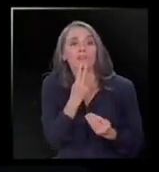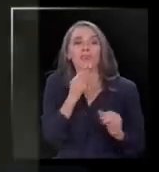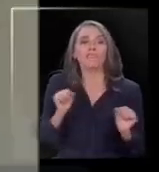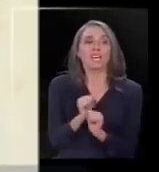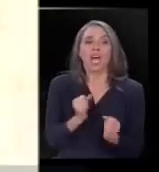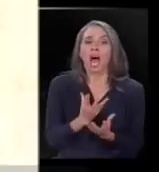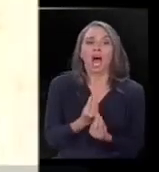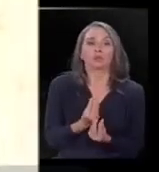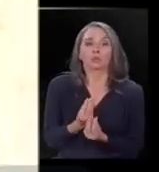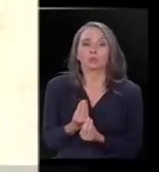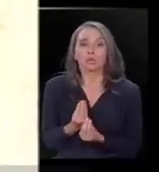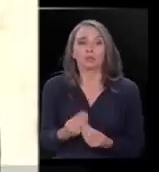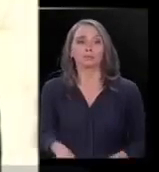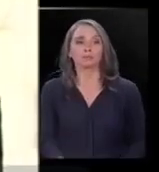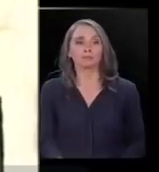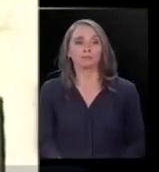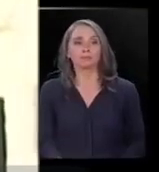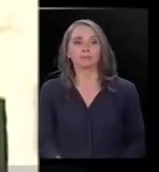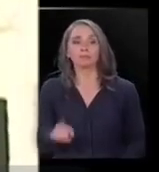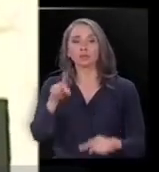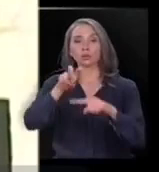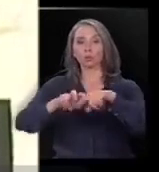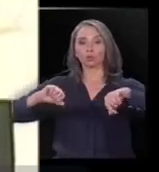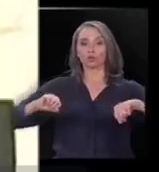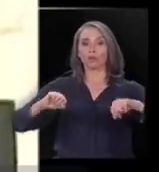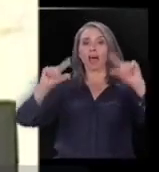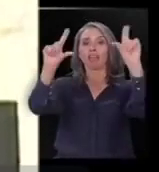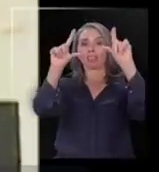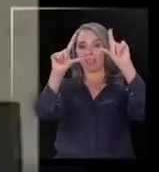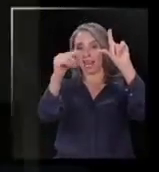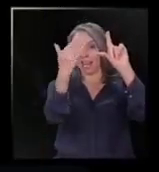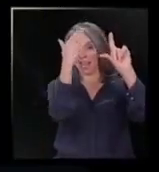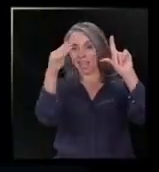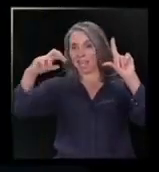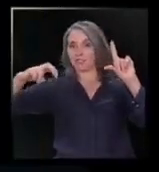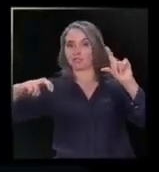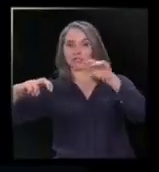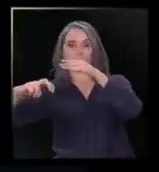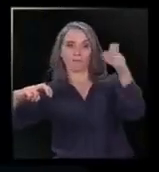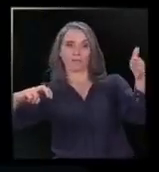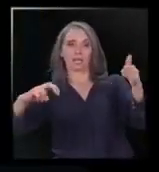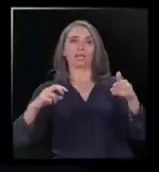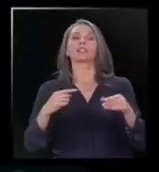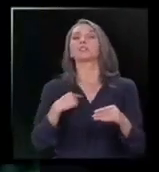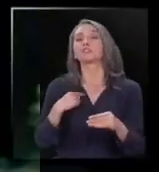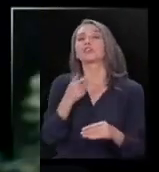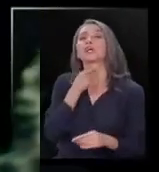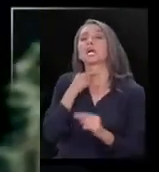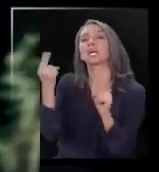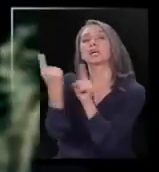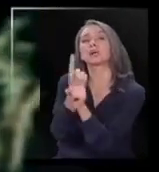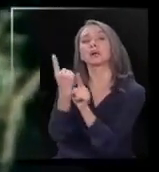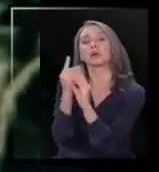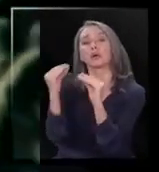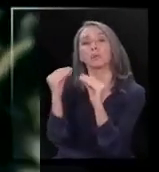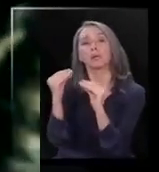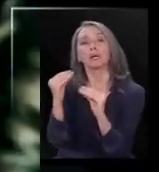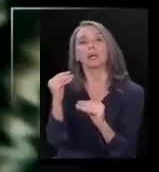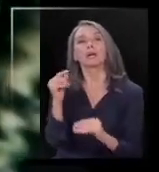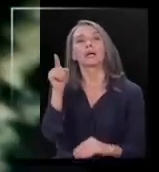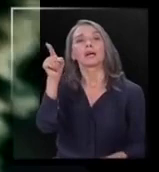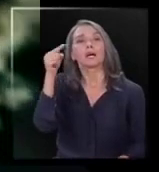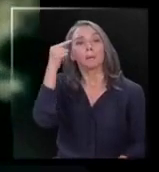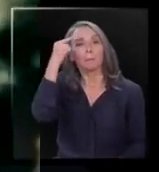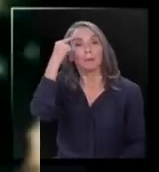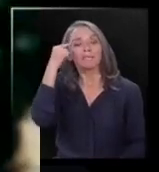asustado. Y había un sofá y una tele al frente. Y yo quería conversar, si él pensaba que yo